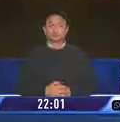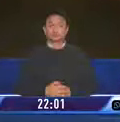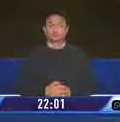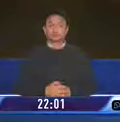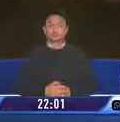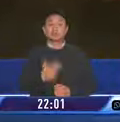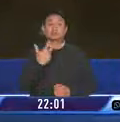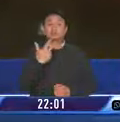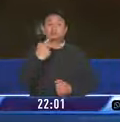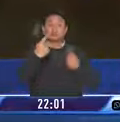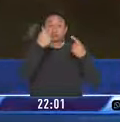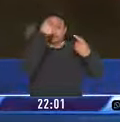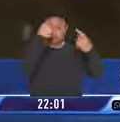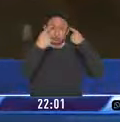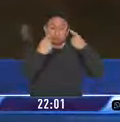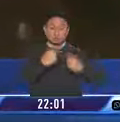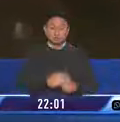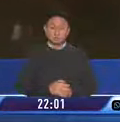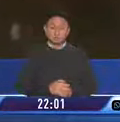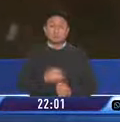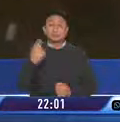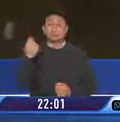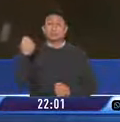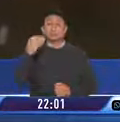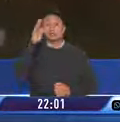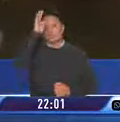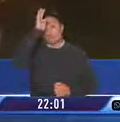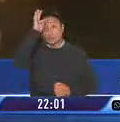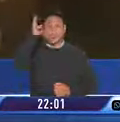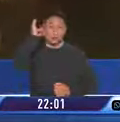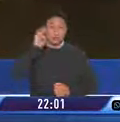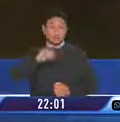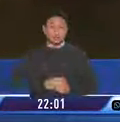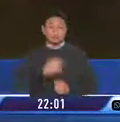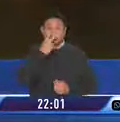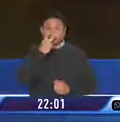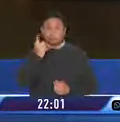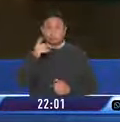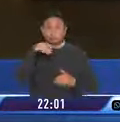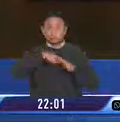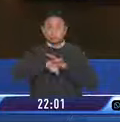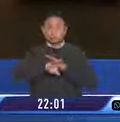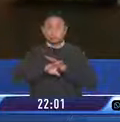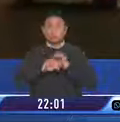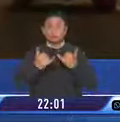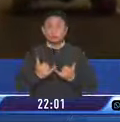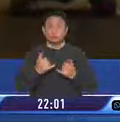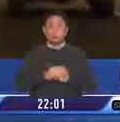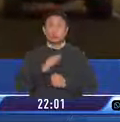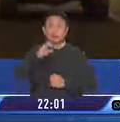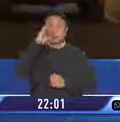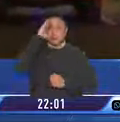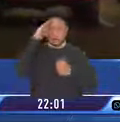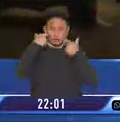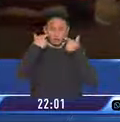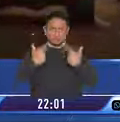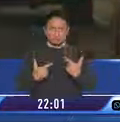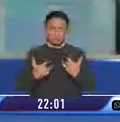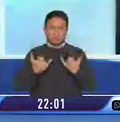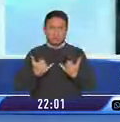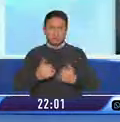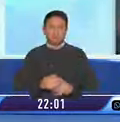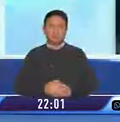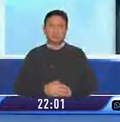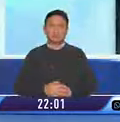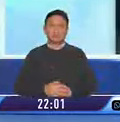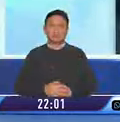Recibió 3 impactos de bala en la cabeza. Fue internado acá en la Clínica de la Mujer, como ustedes pueden observar, donde se encuentra resguardo policial a